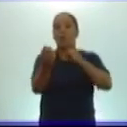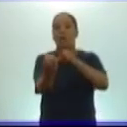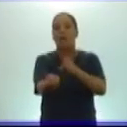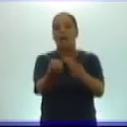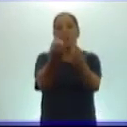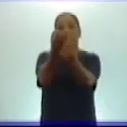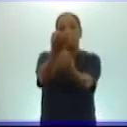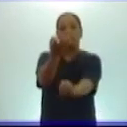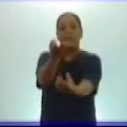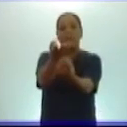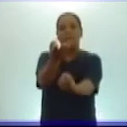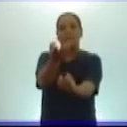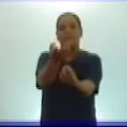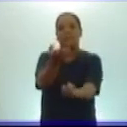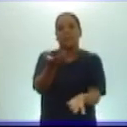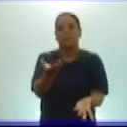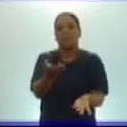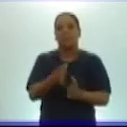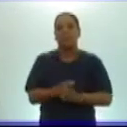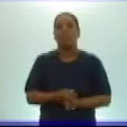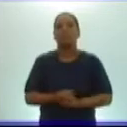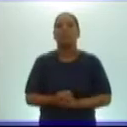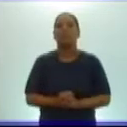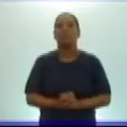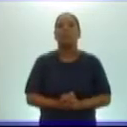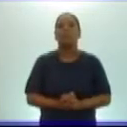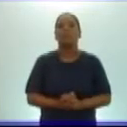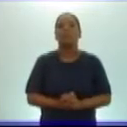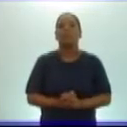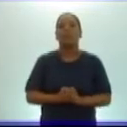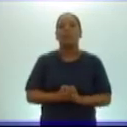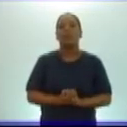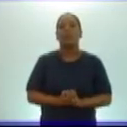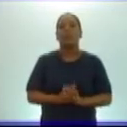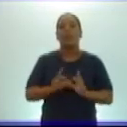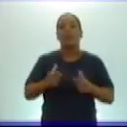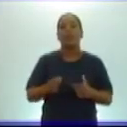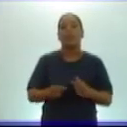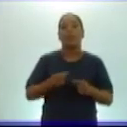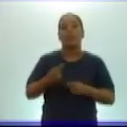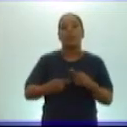es menos denso que el líquido o cuando realizamos la decantación simple, como